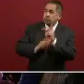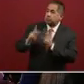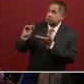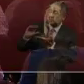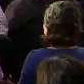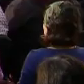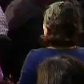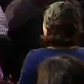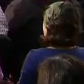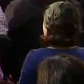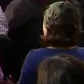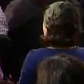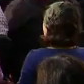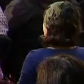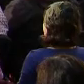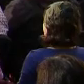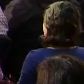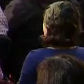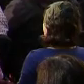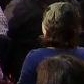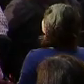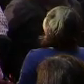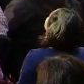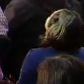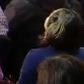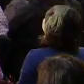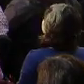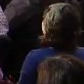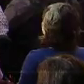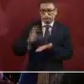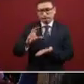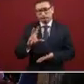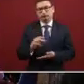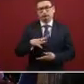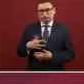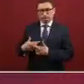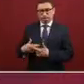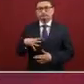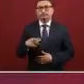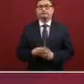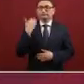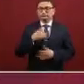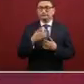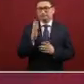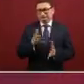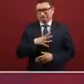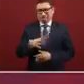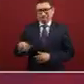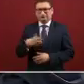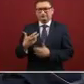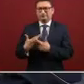deuda el fondo este al 15 referencia ya es un recurso que se tenía